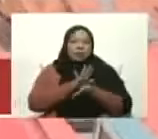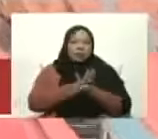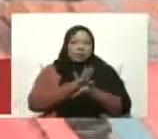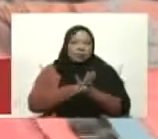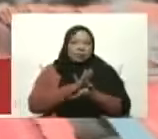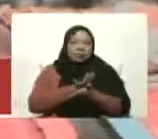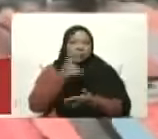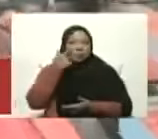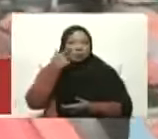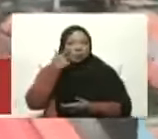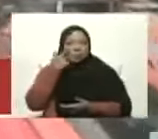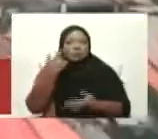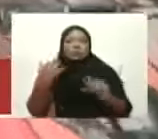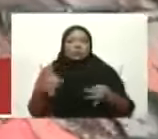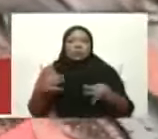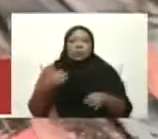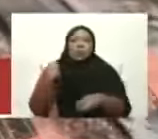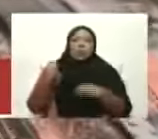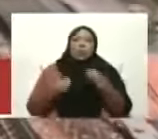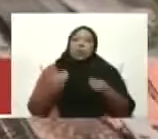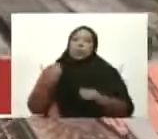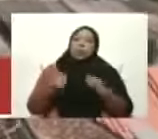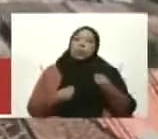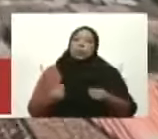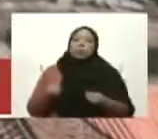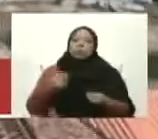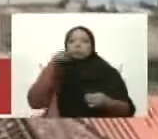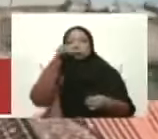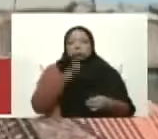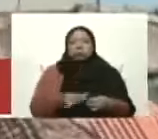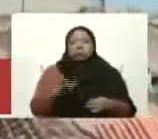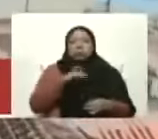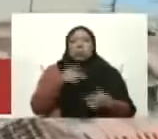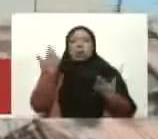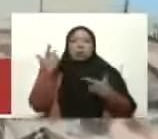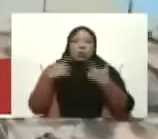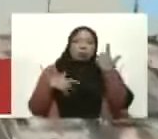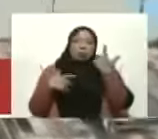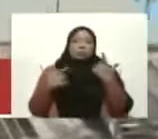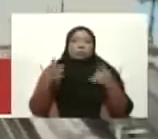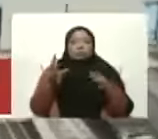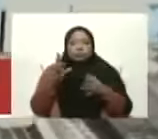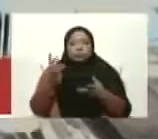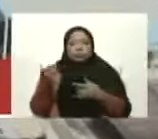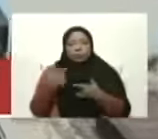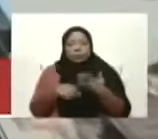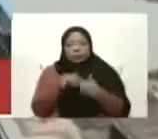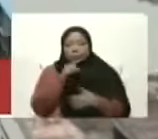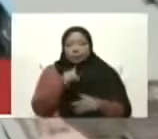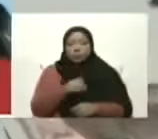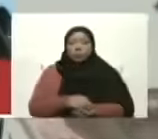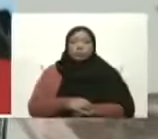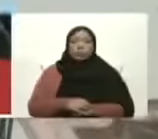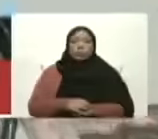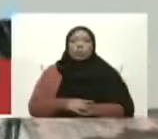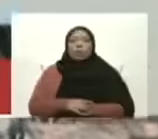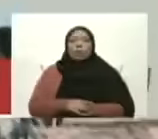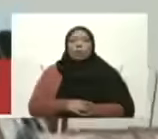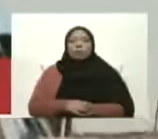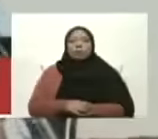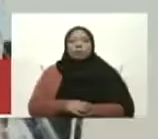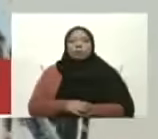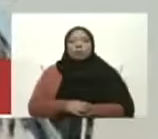Querían ver cómo es que se portan los chavistas cuando los provocan. Vengan para la